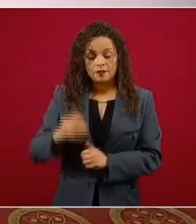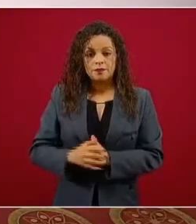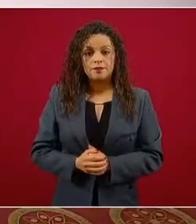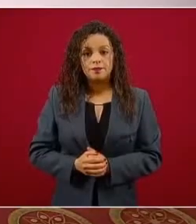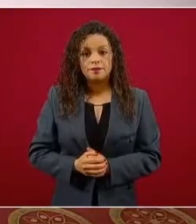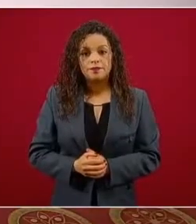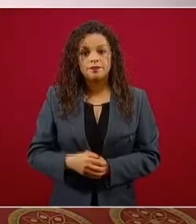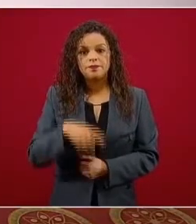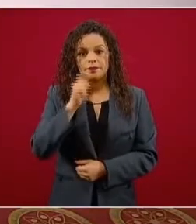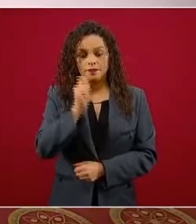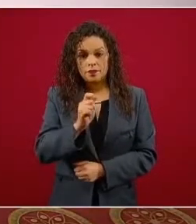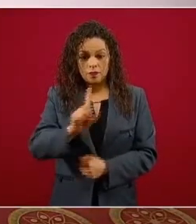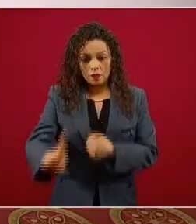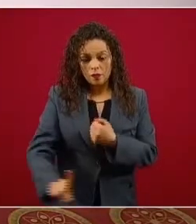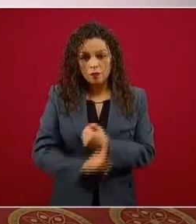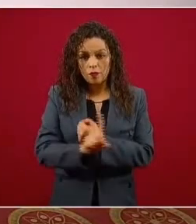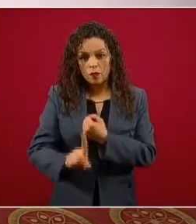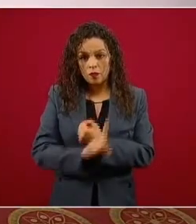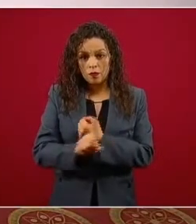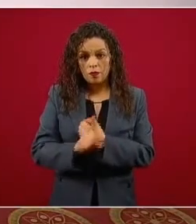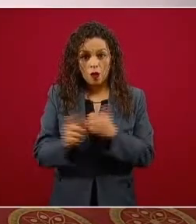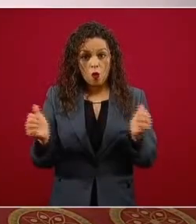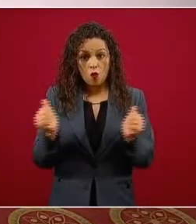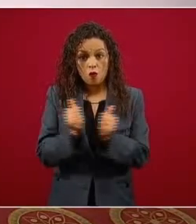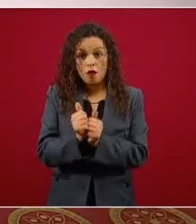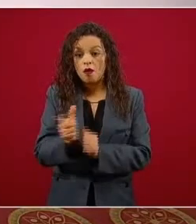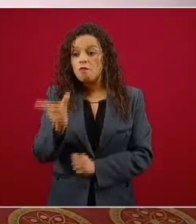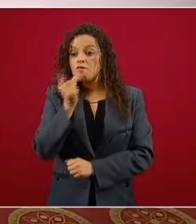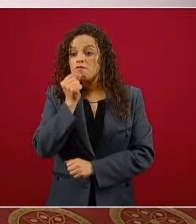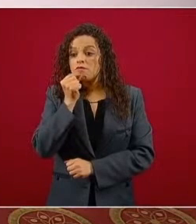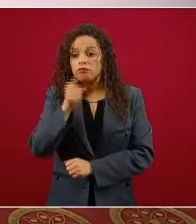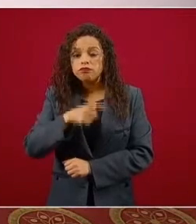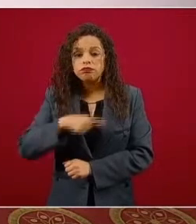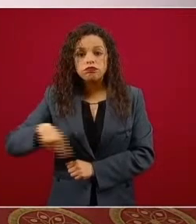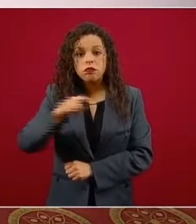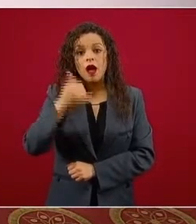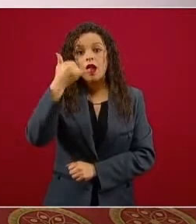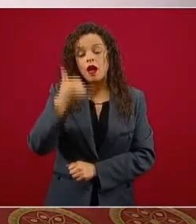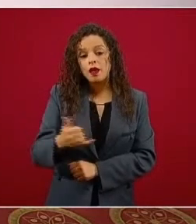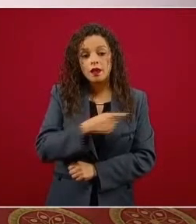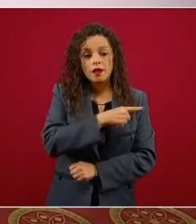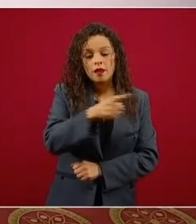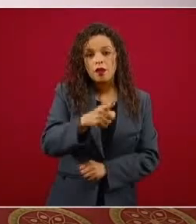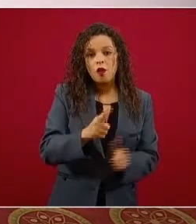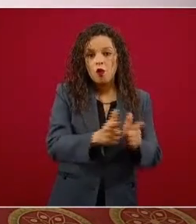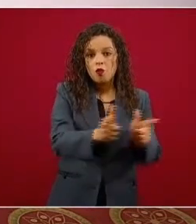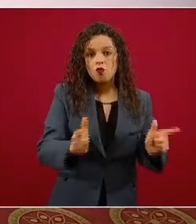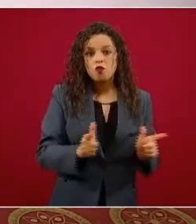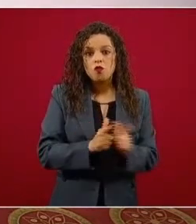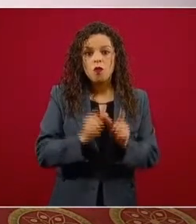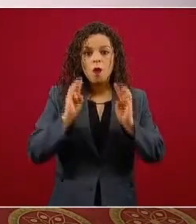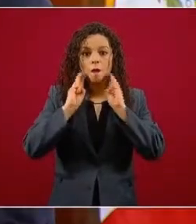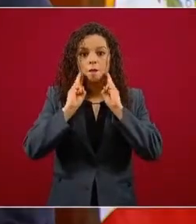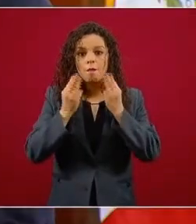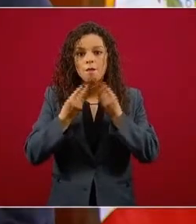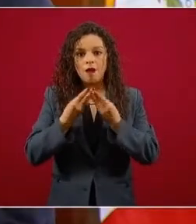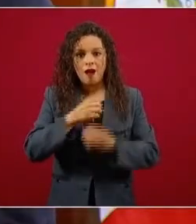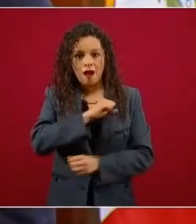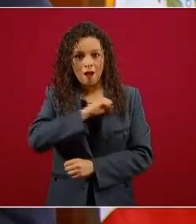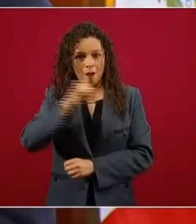enfrentamientos entre elementos del orden y las bandas de la delincuencia, son más los